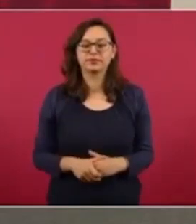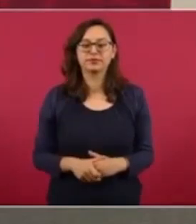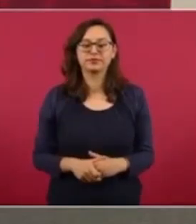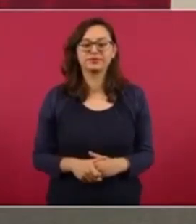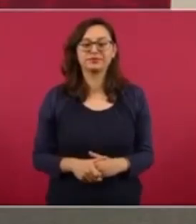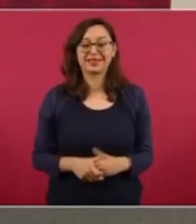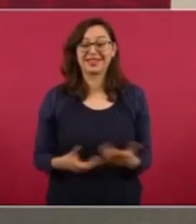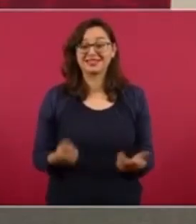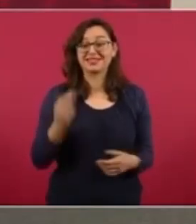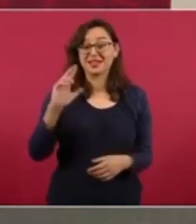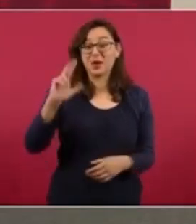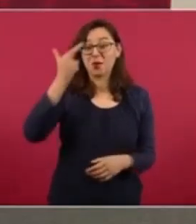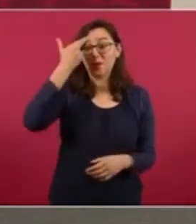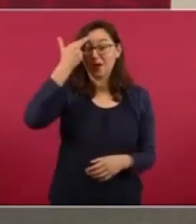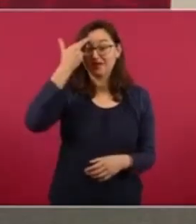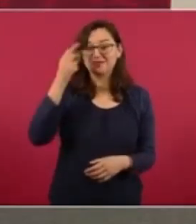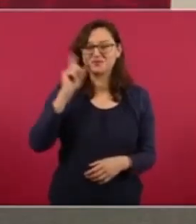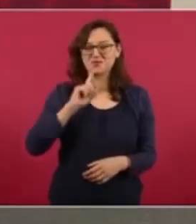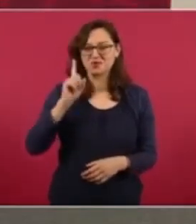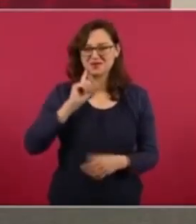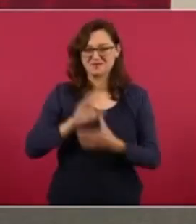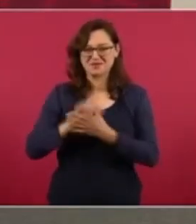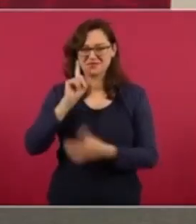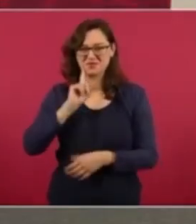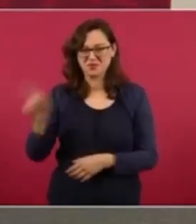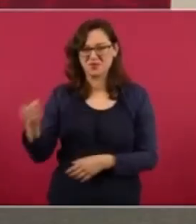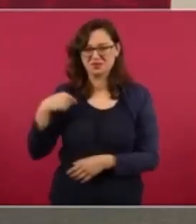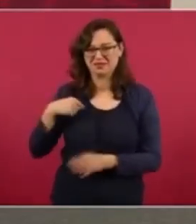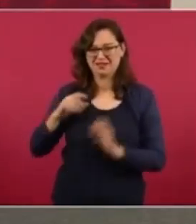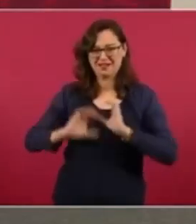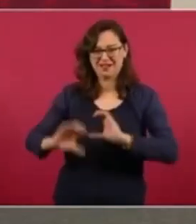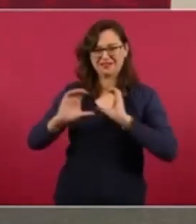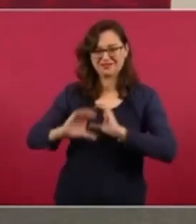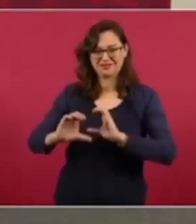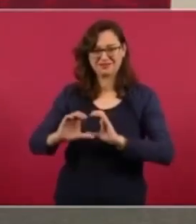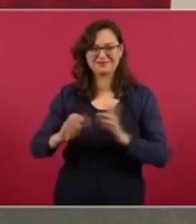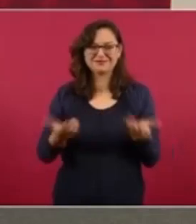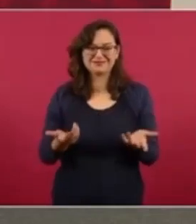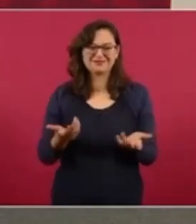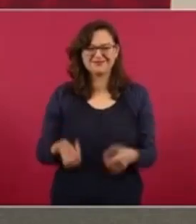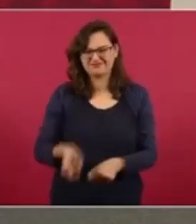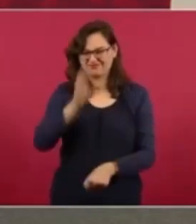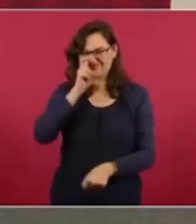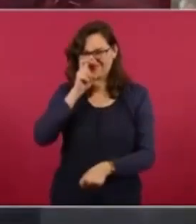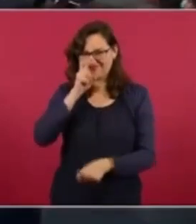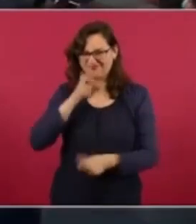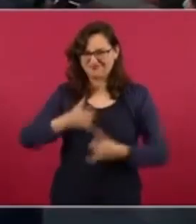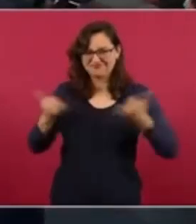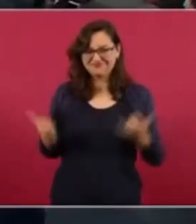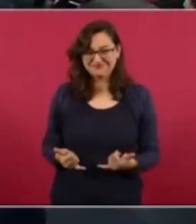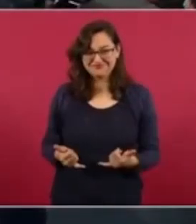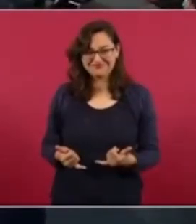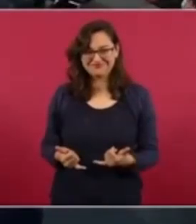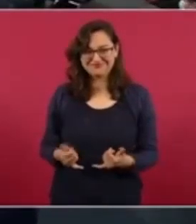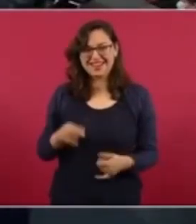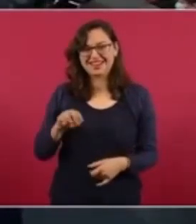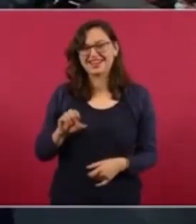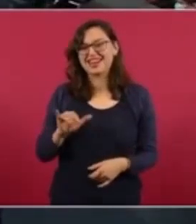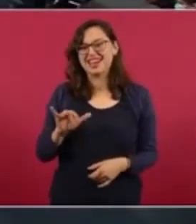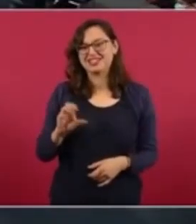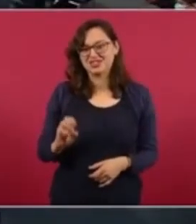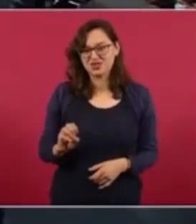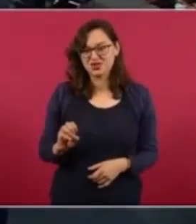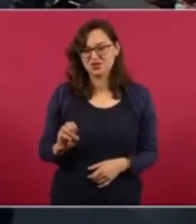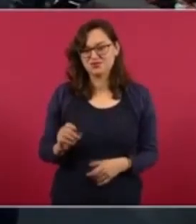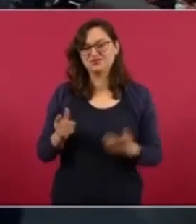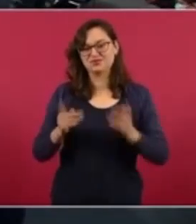Beatriz, ¿la quieren escuchar? A ver, pon el necio. ¿Sí? Y